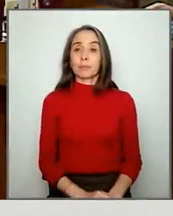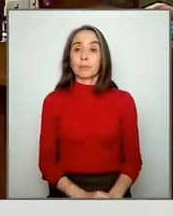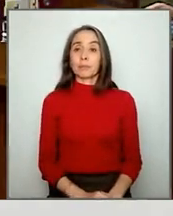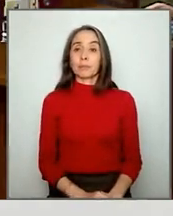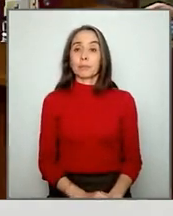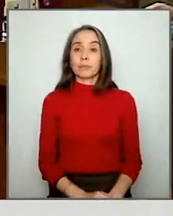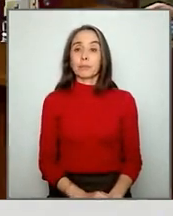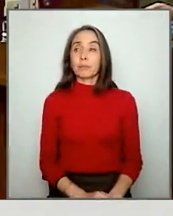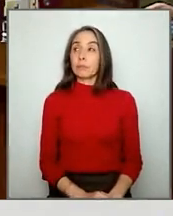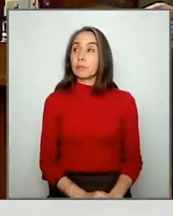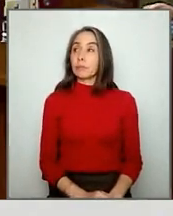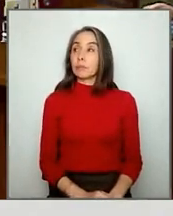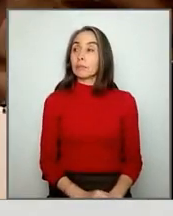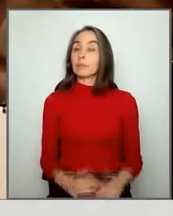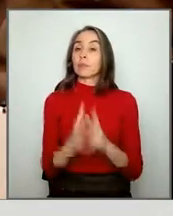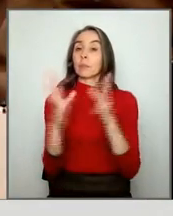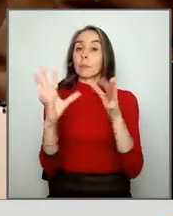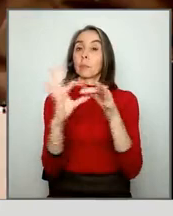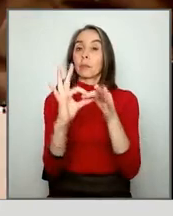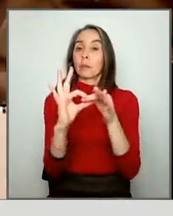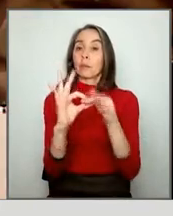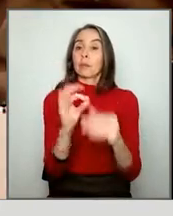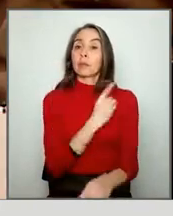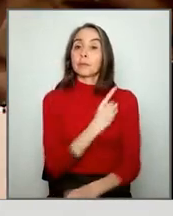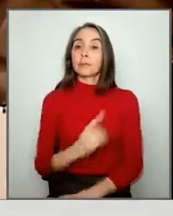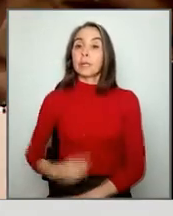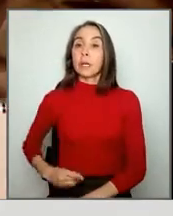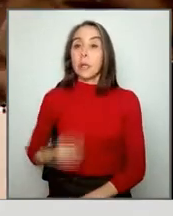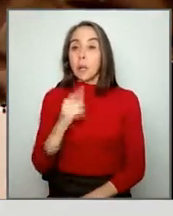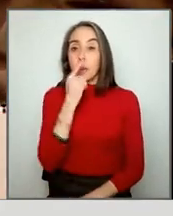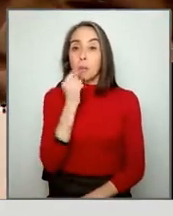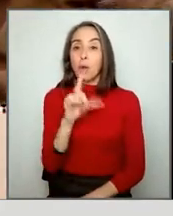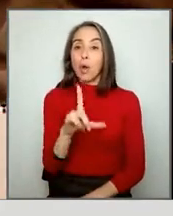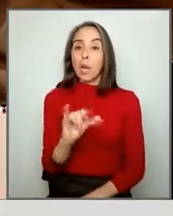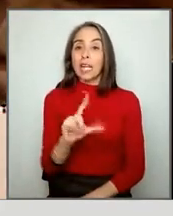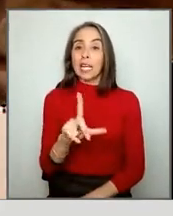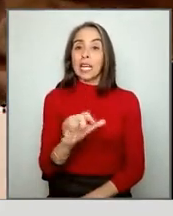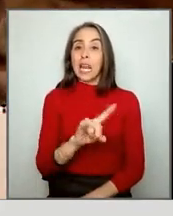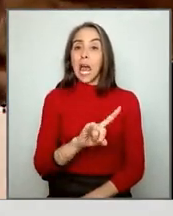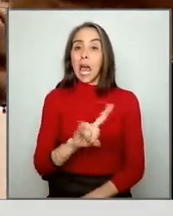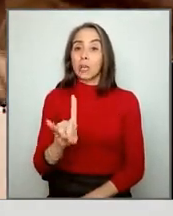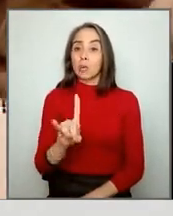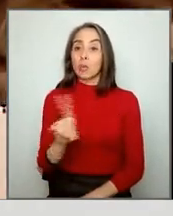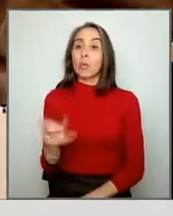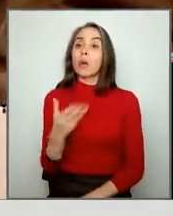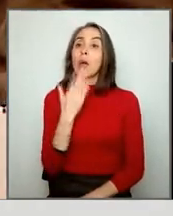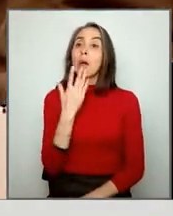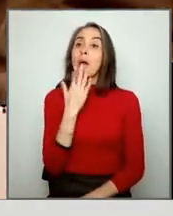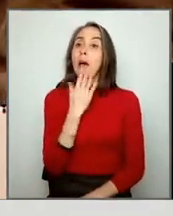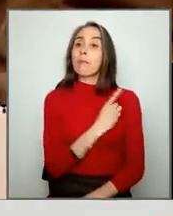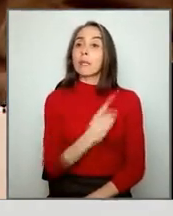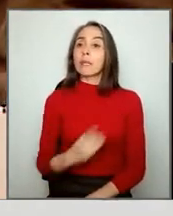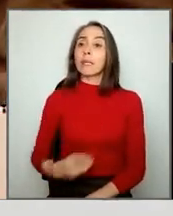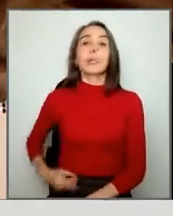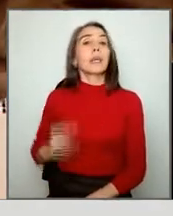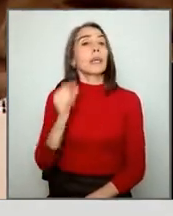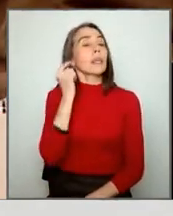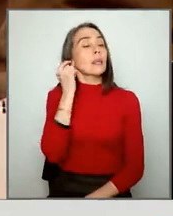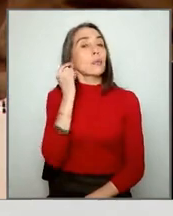Muchas gracias diputado Lila ayuda a continuación Le ofrezco la palabra a la diputada barquesi